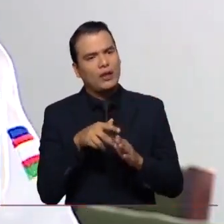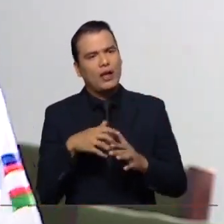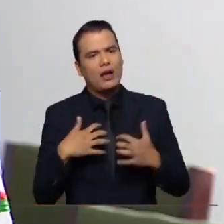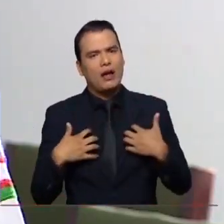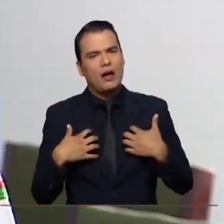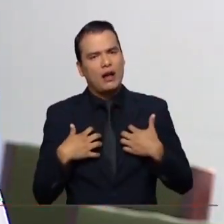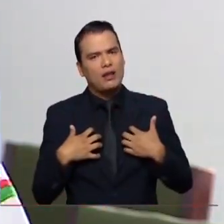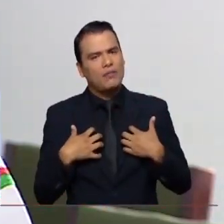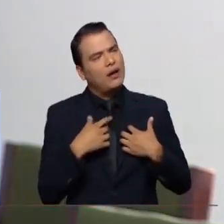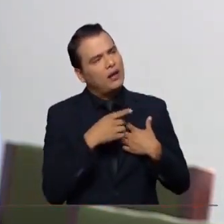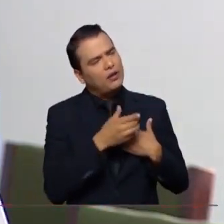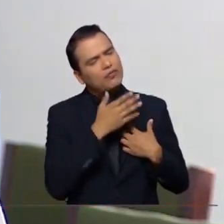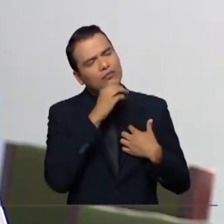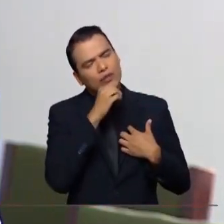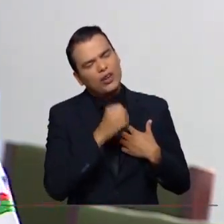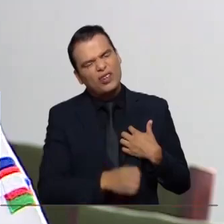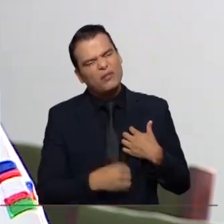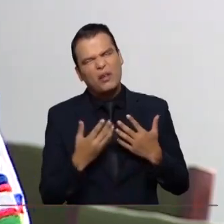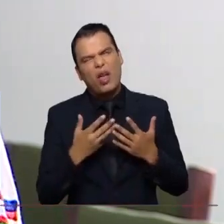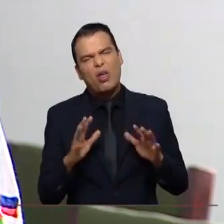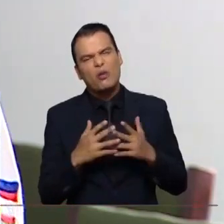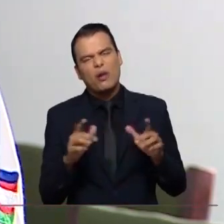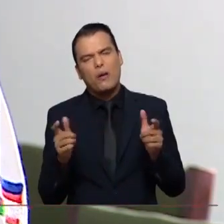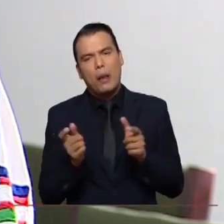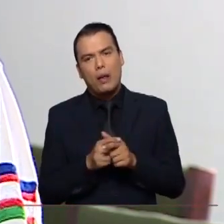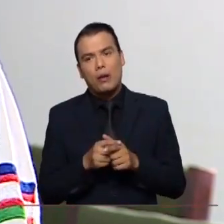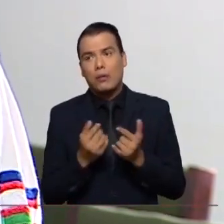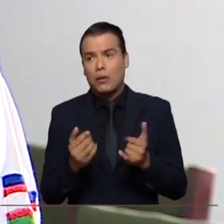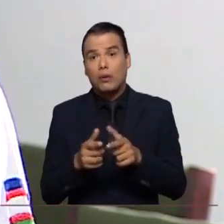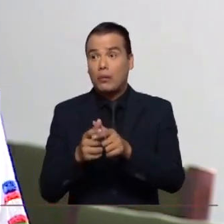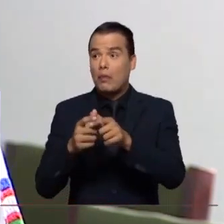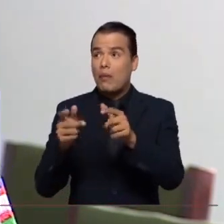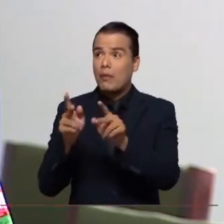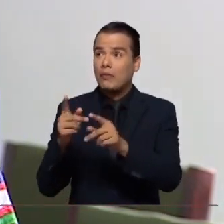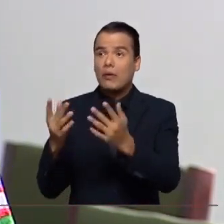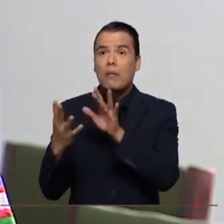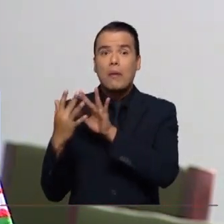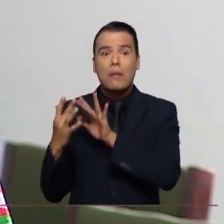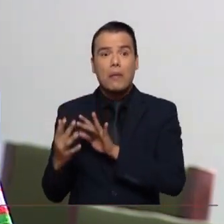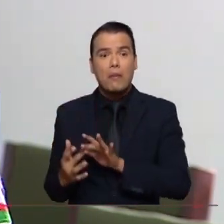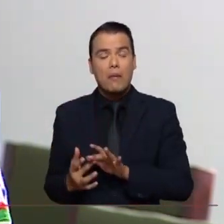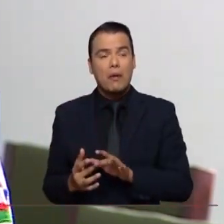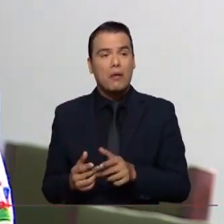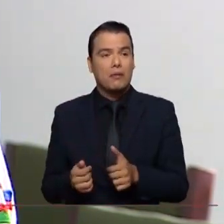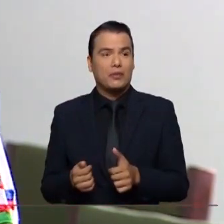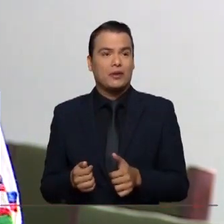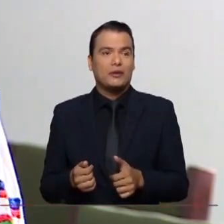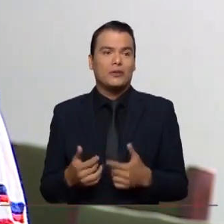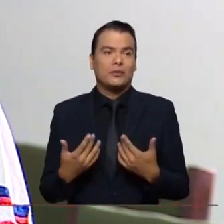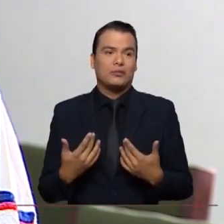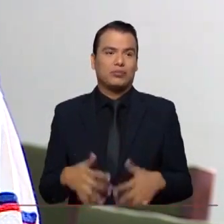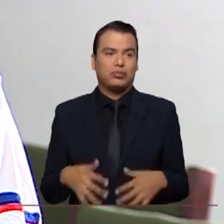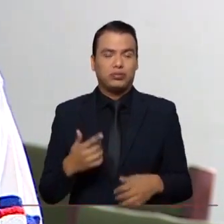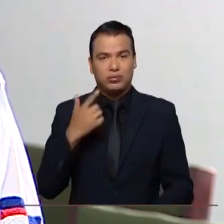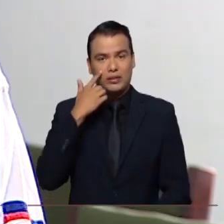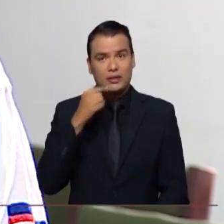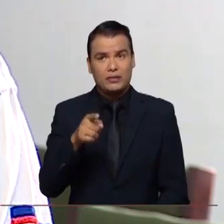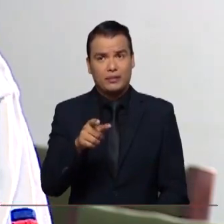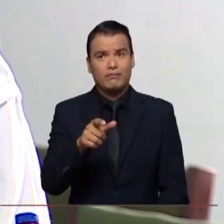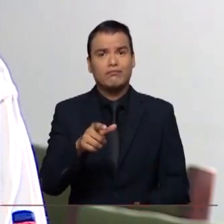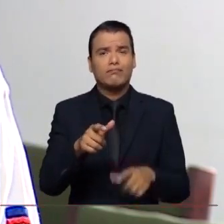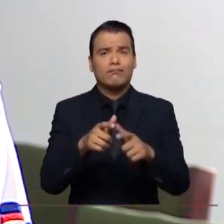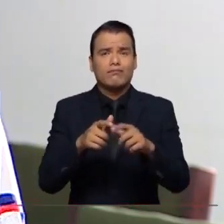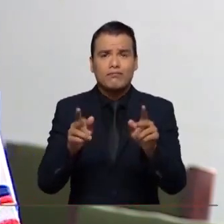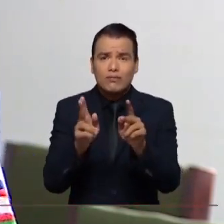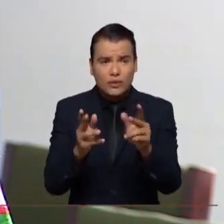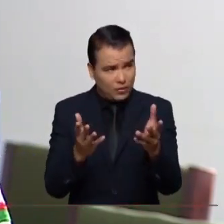uno. Normalmente en una finca pues la gente recibe los animales para uso de la finca, pero es muy grato darnos cuenta que ahorita tenemos una cantidad de